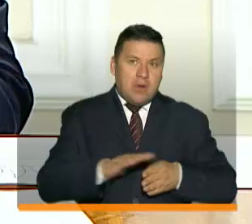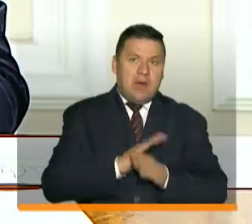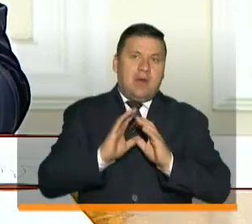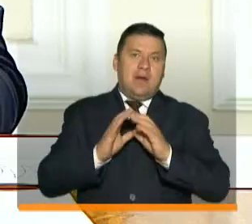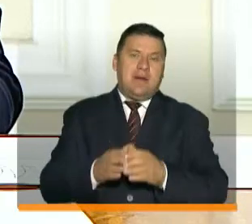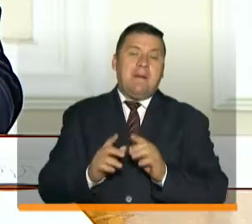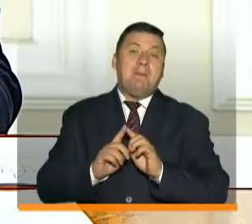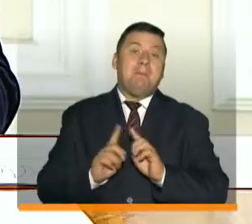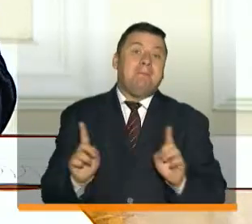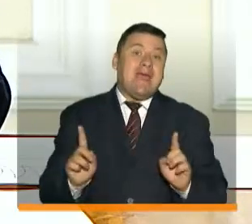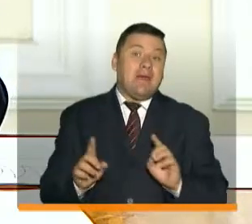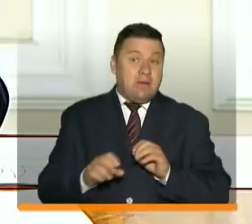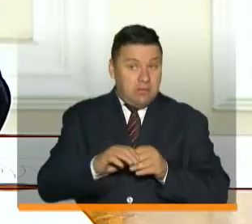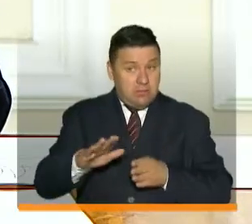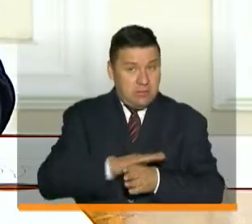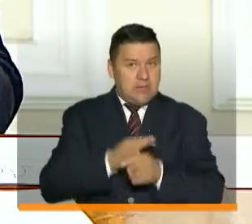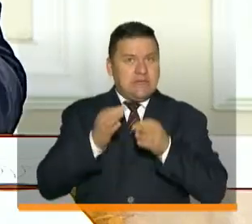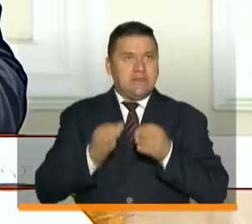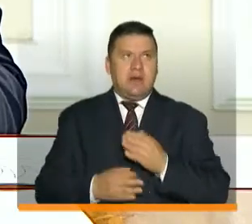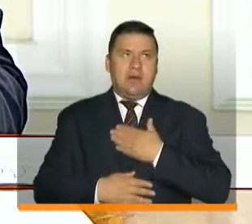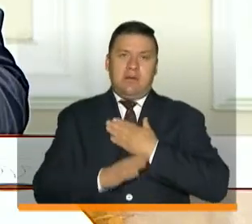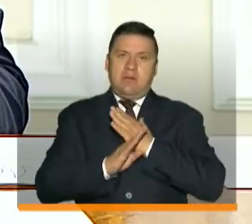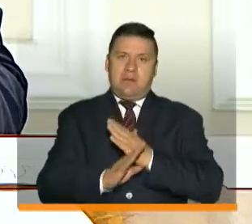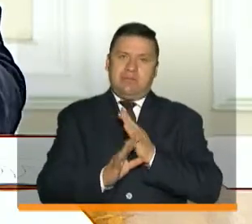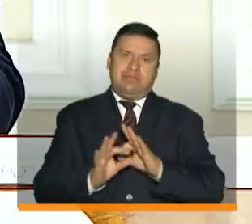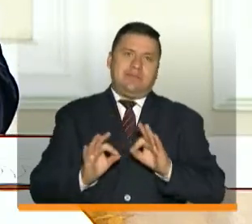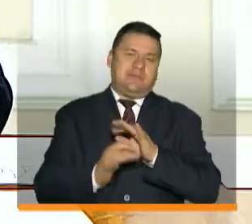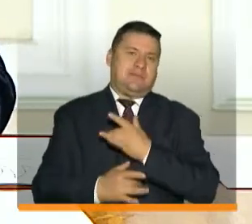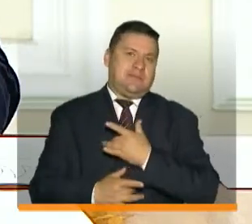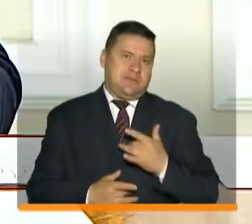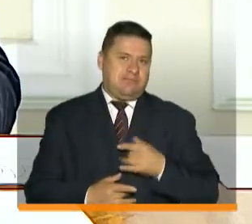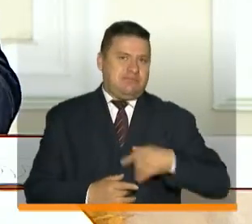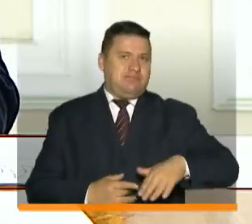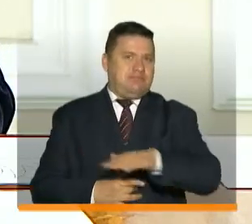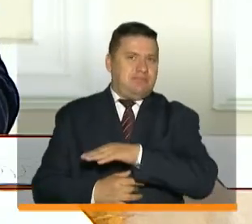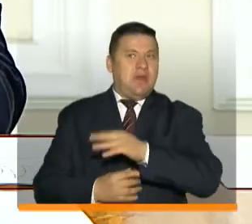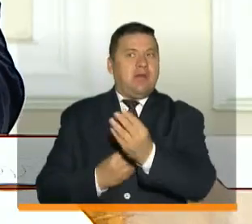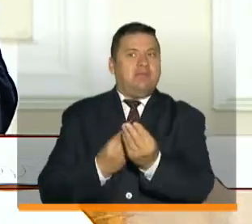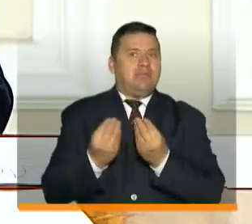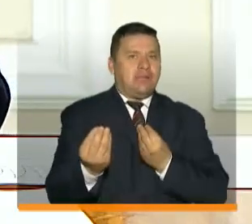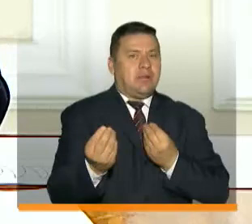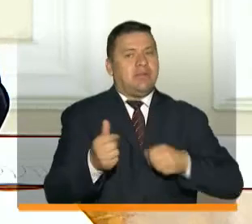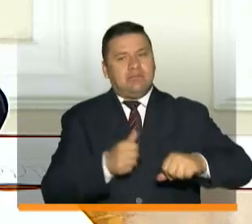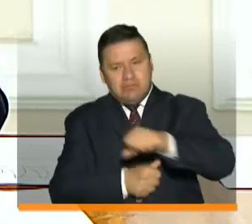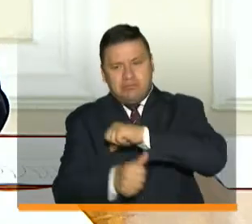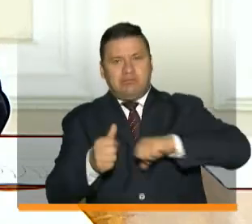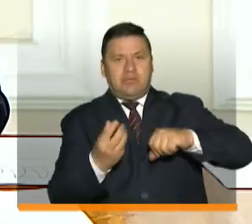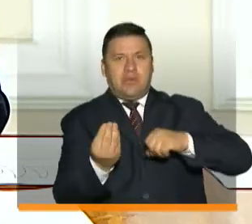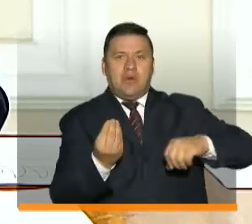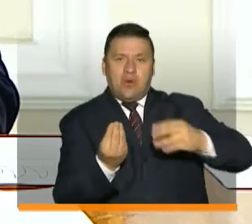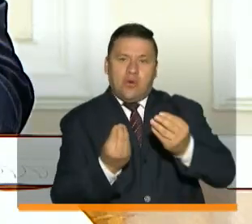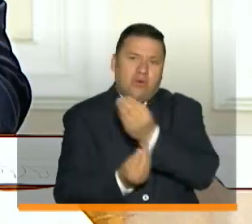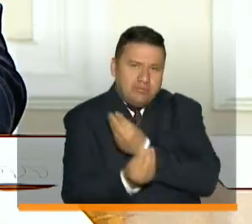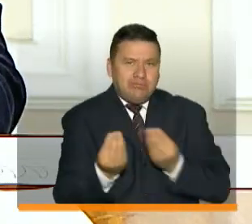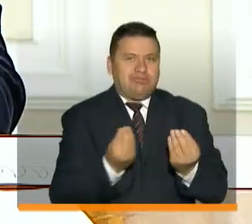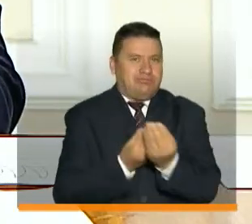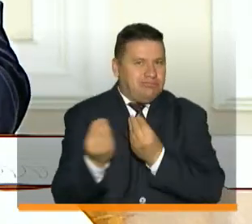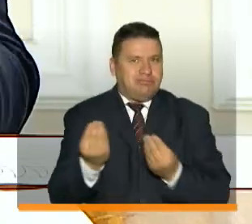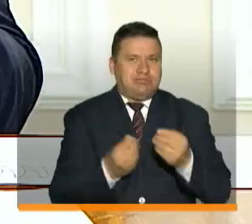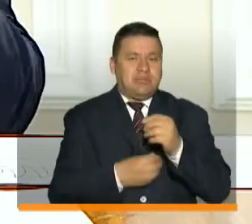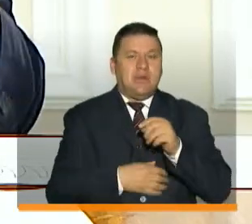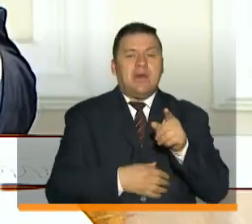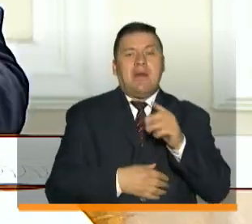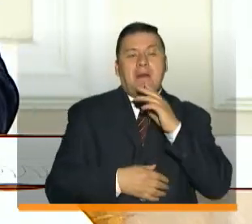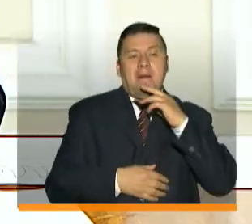aulas, pero que puedan estar de manera segura y que obviamente puedan tener una rotación en el número de niños por grado, pero